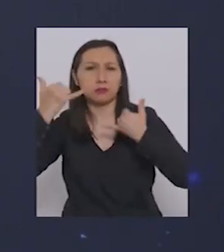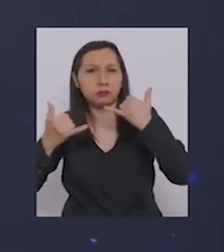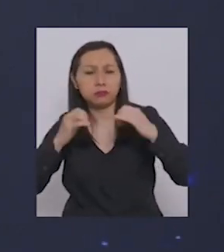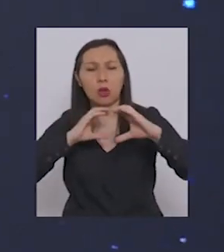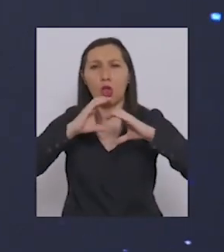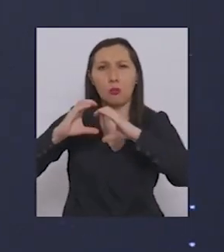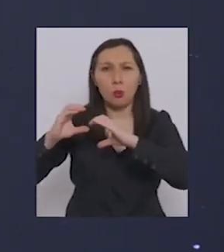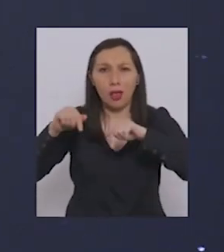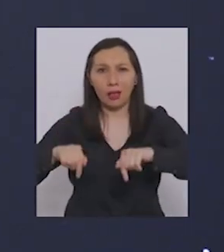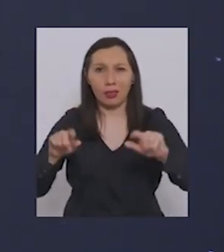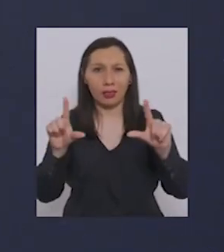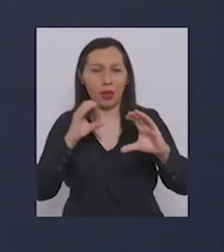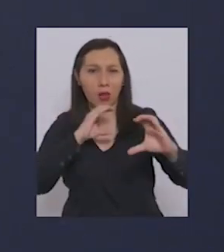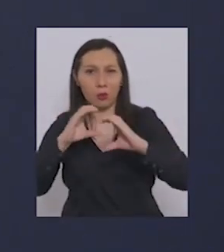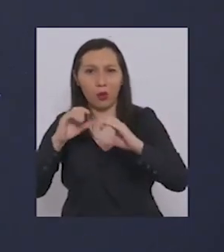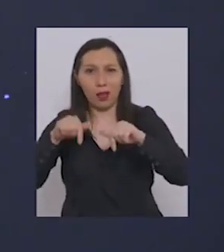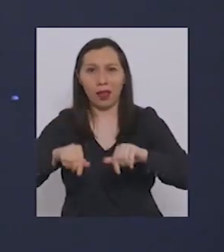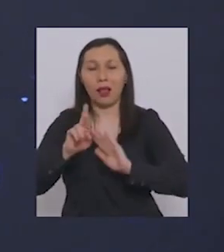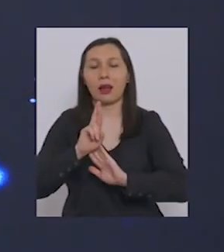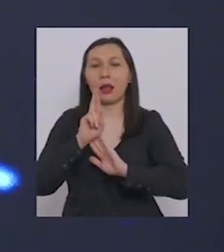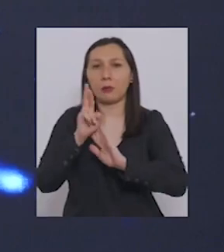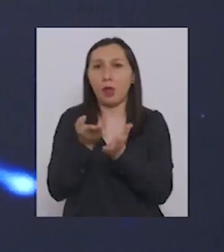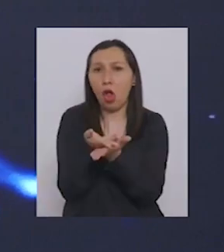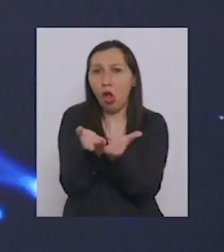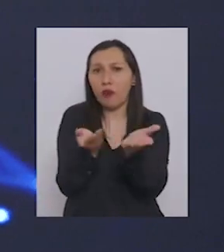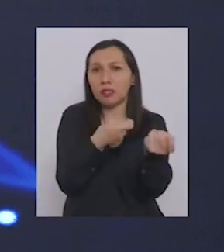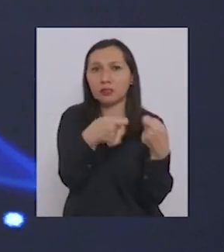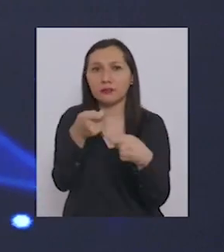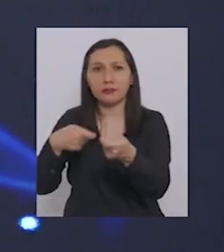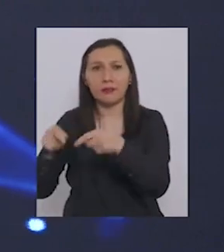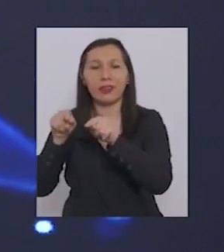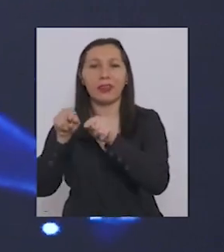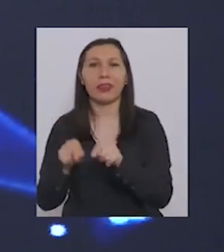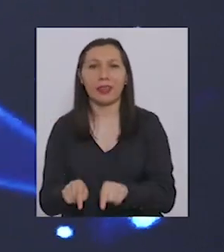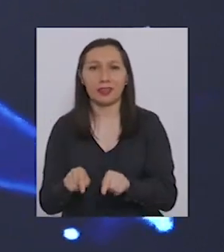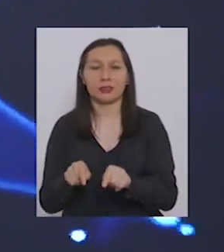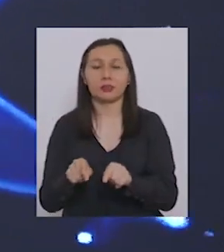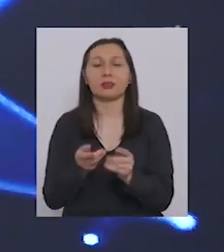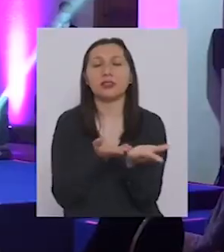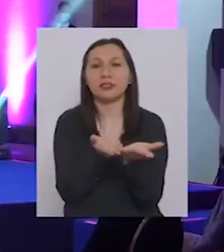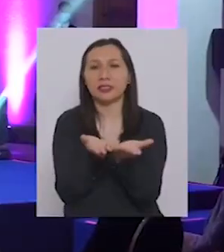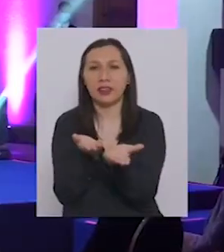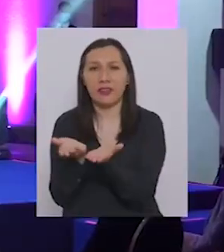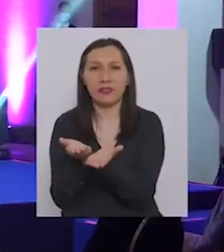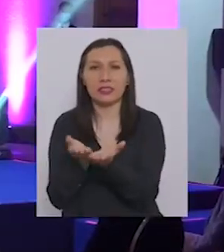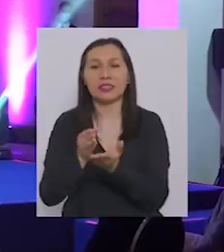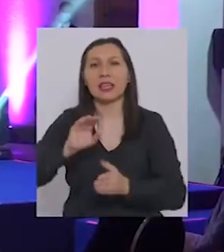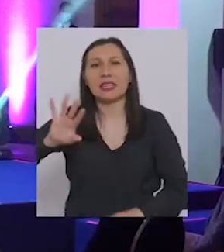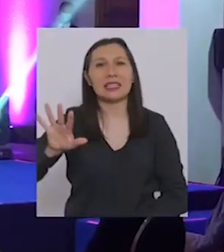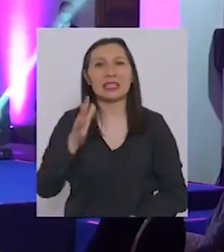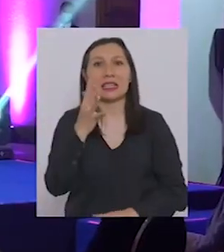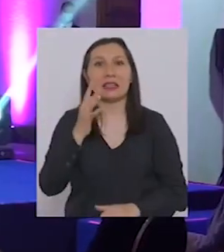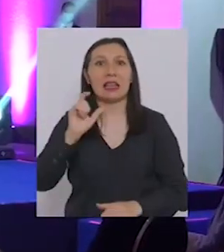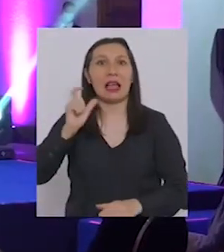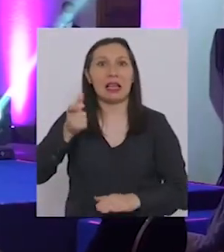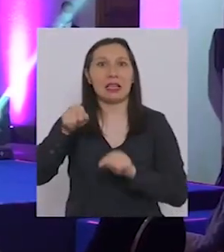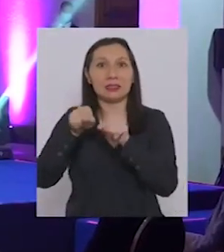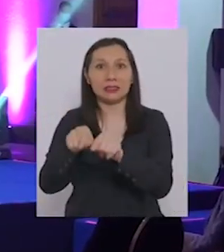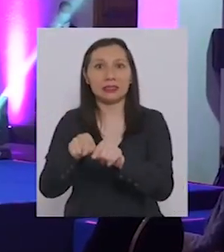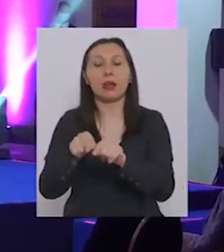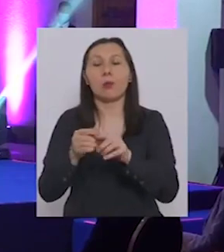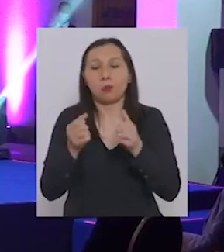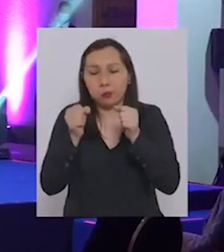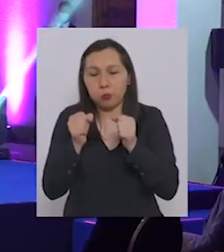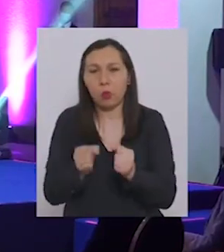aquí representadas ofrecer y comercializar estos servicios de quinta generación y